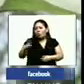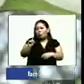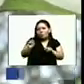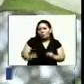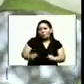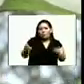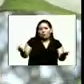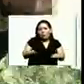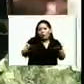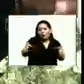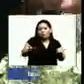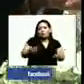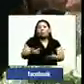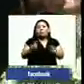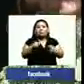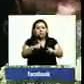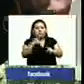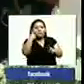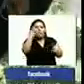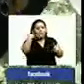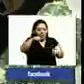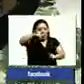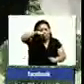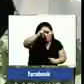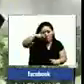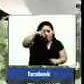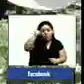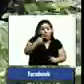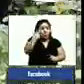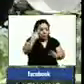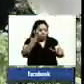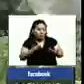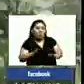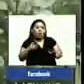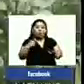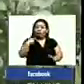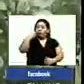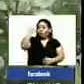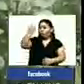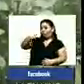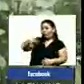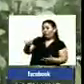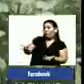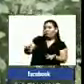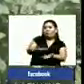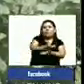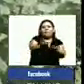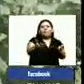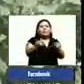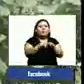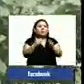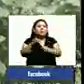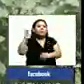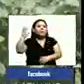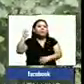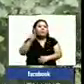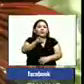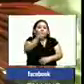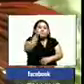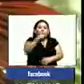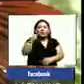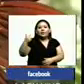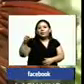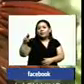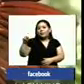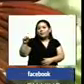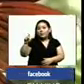desarrollaría Pero Aníbal se atrevió Y ahora exhibe con orgullo Girasoles de varios colores Por cierto